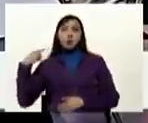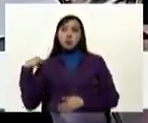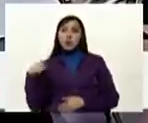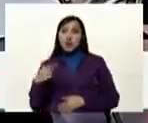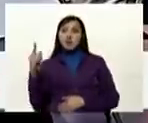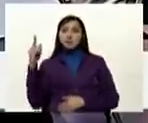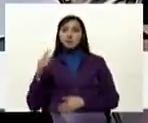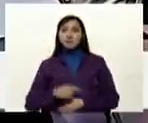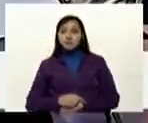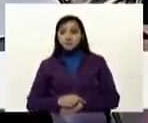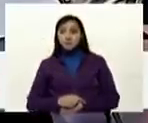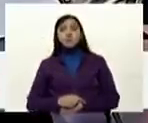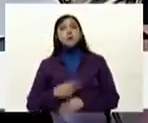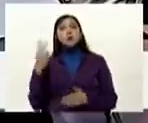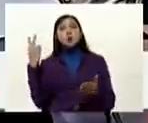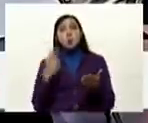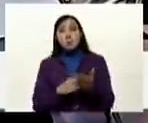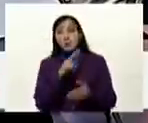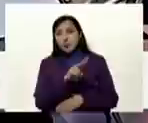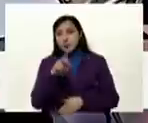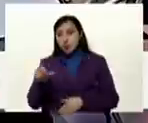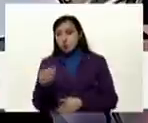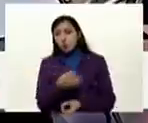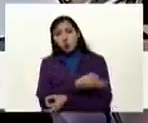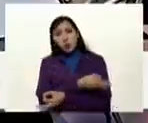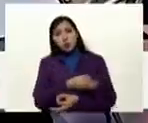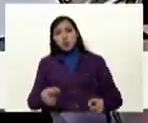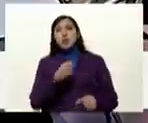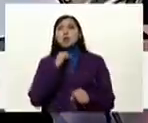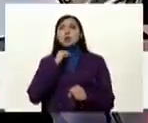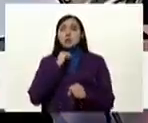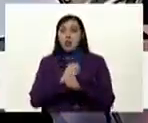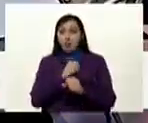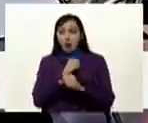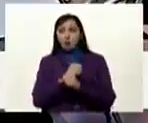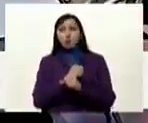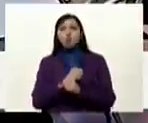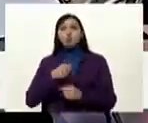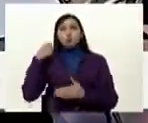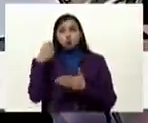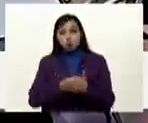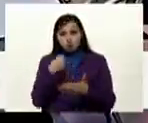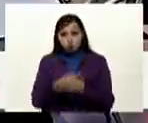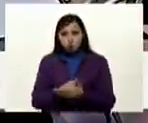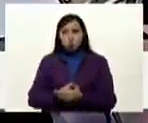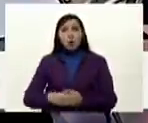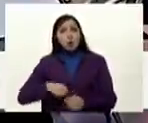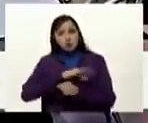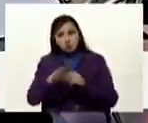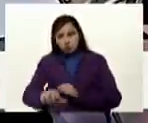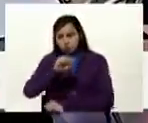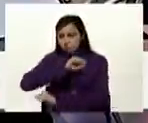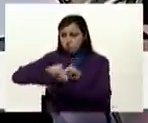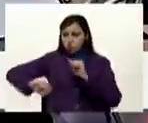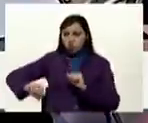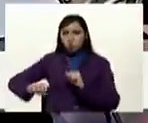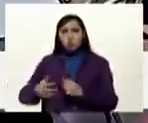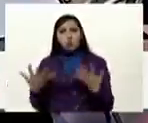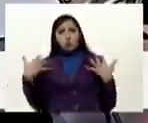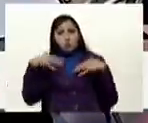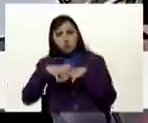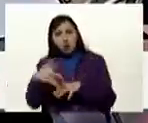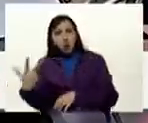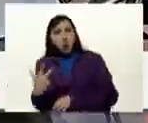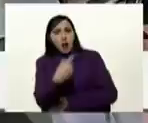remate 2021 excelente en la lucha contra el coronavirus, combinar la